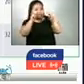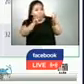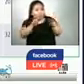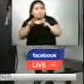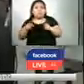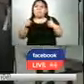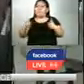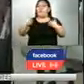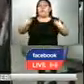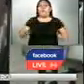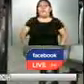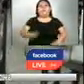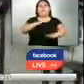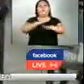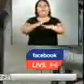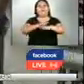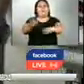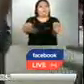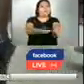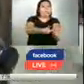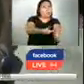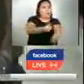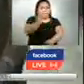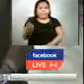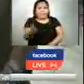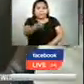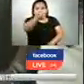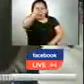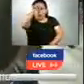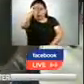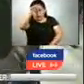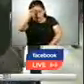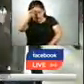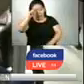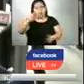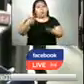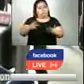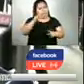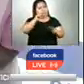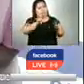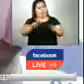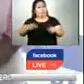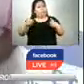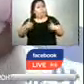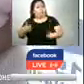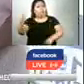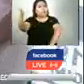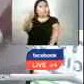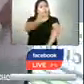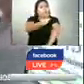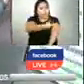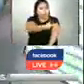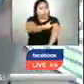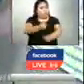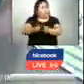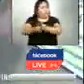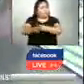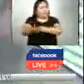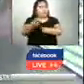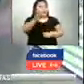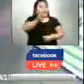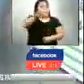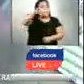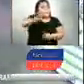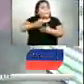gran protección contra la hospitalización en nuestros trabajadores de la salud. Vemos que este tipo de efectividad de la vacuna se mantiene más allá de los